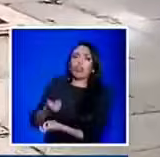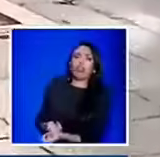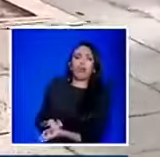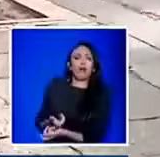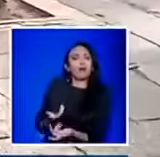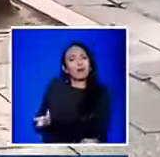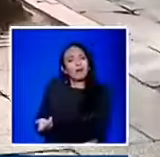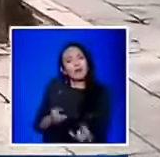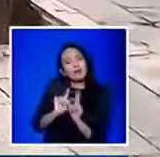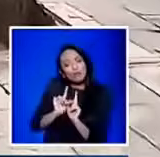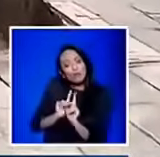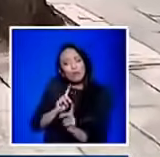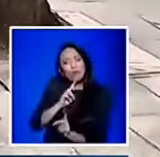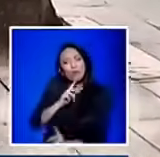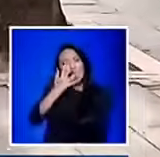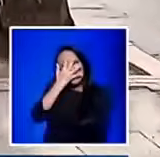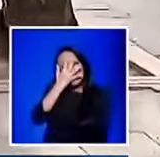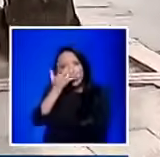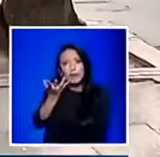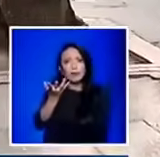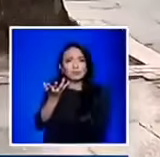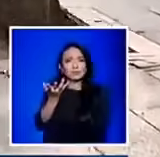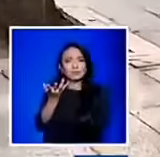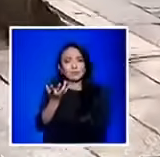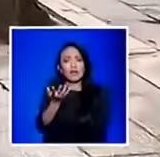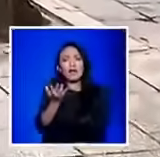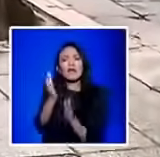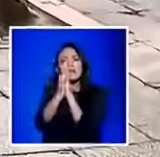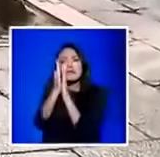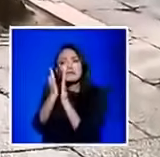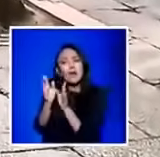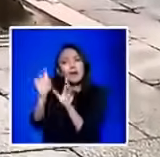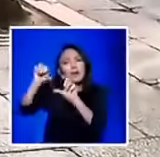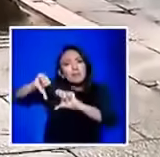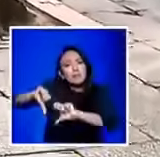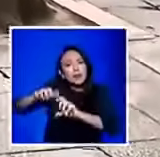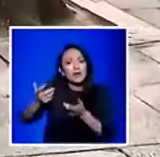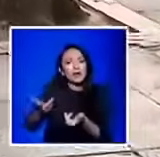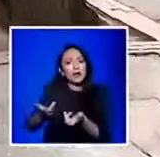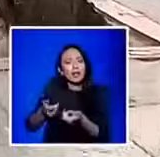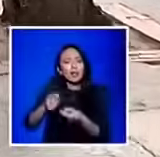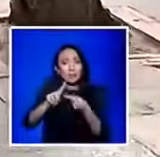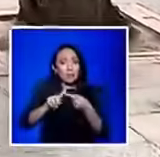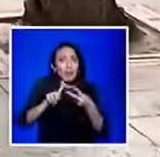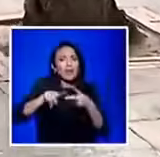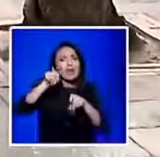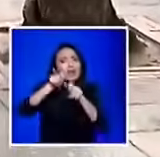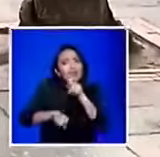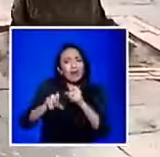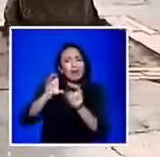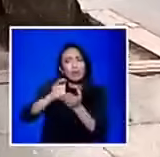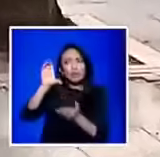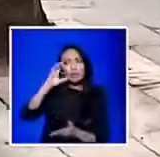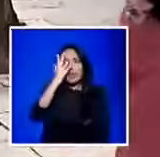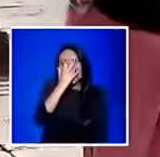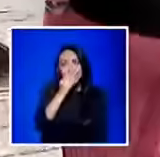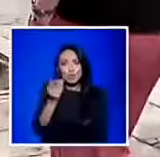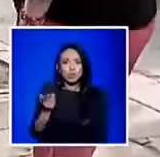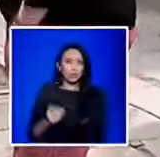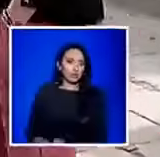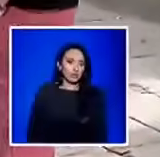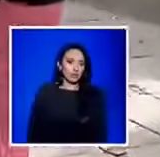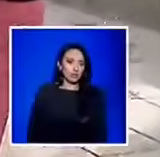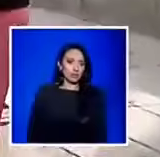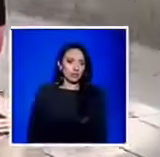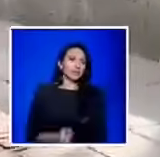afea la ciudad, da un mal aspecto, da una mala impresión de usted, sino que daña el patrimonio cultural de la humanidad. Saludamos